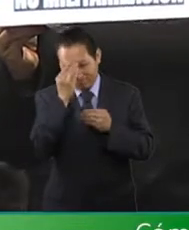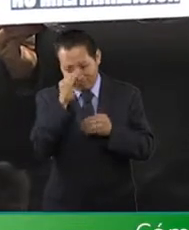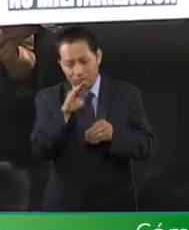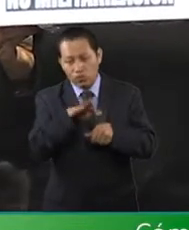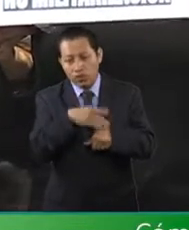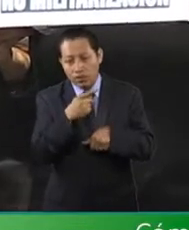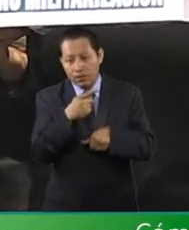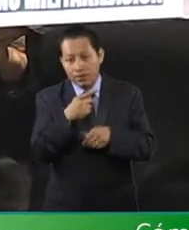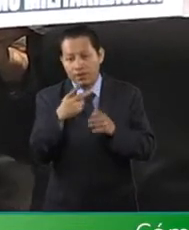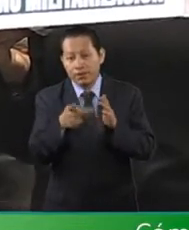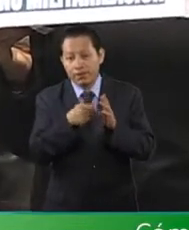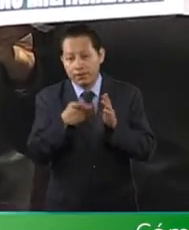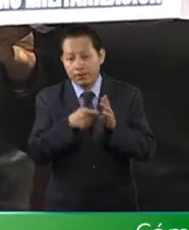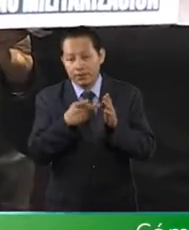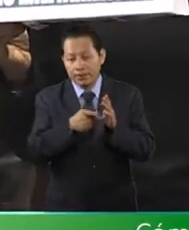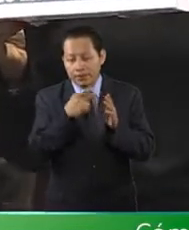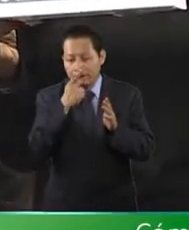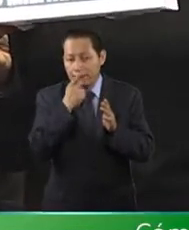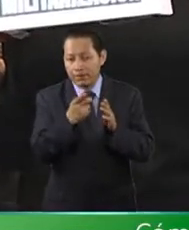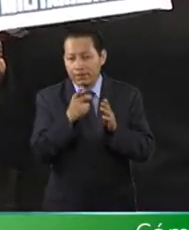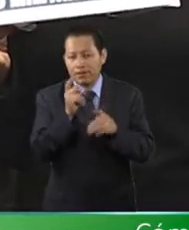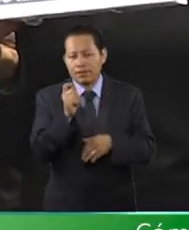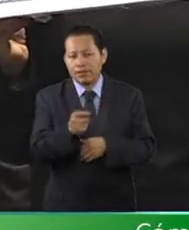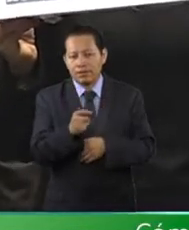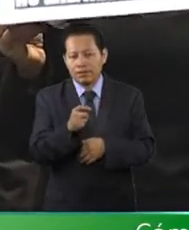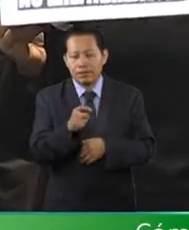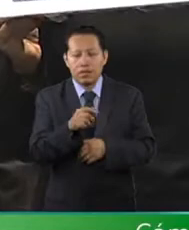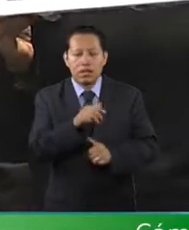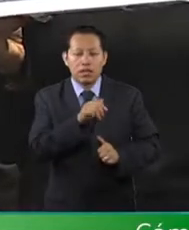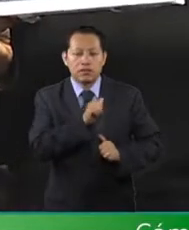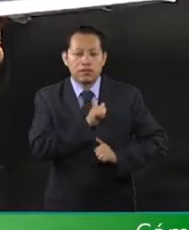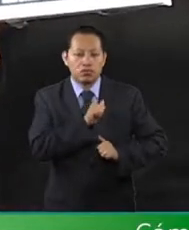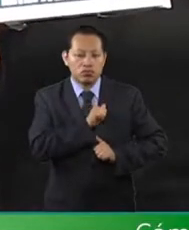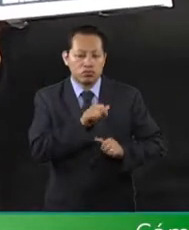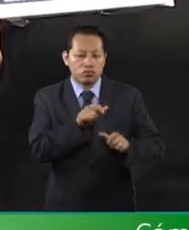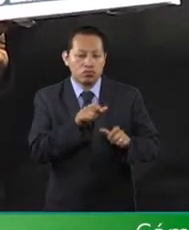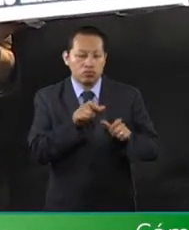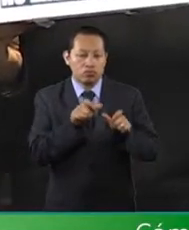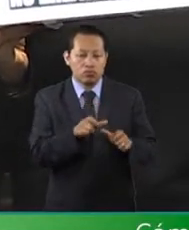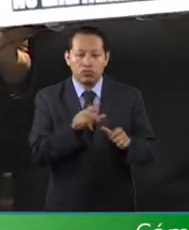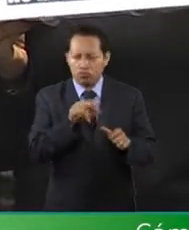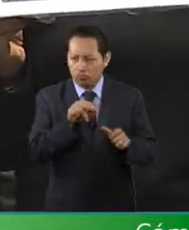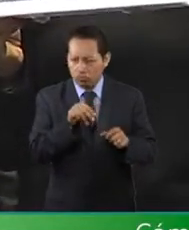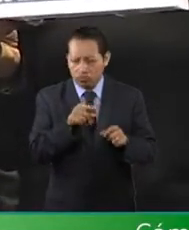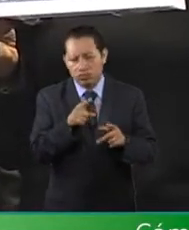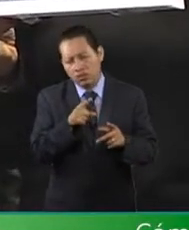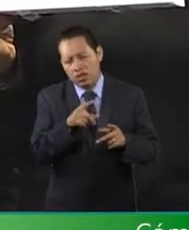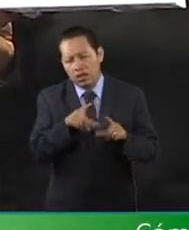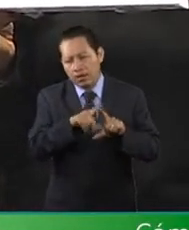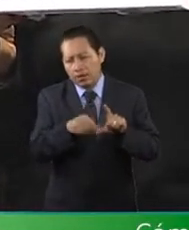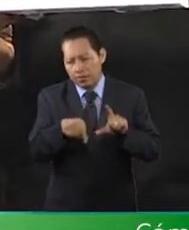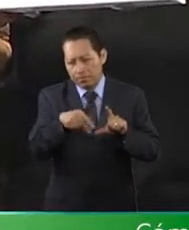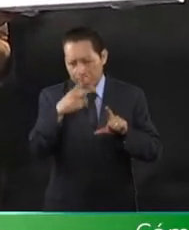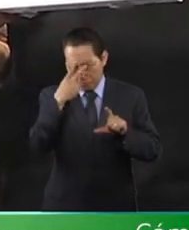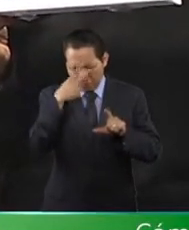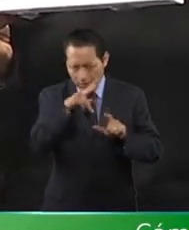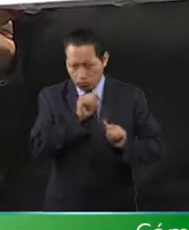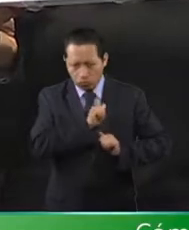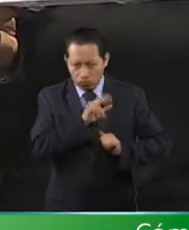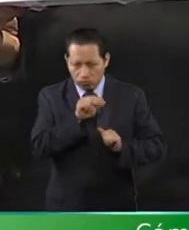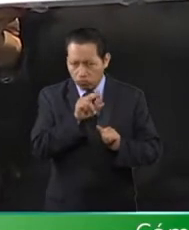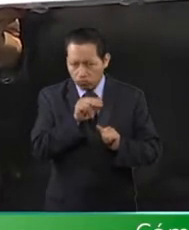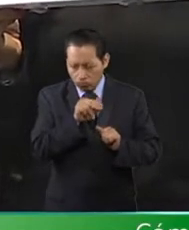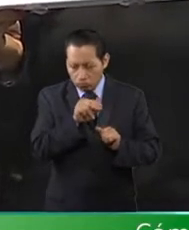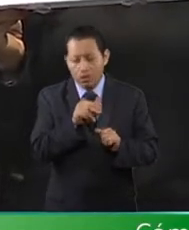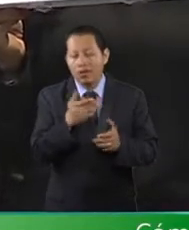la pasaron diciendo que no se trataba de militarizar la seguridad pública ni la vida pública de México y ahora